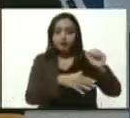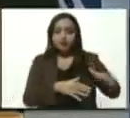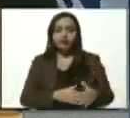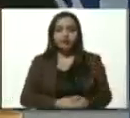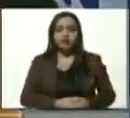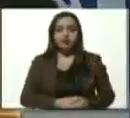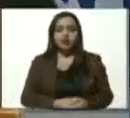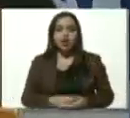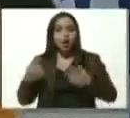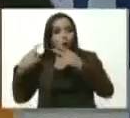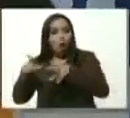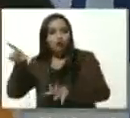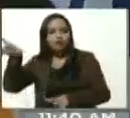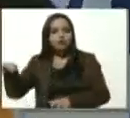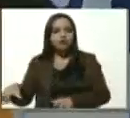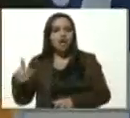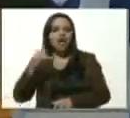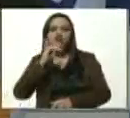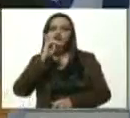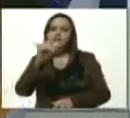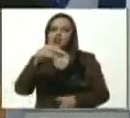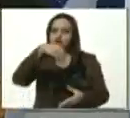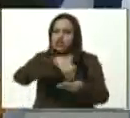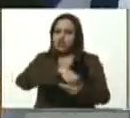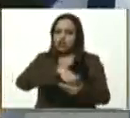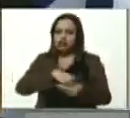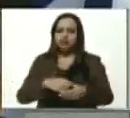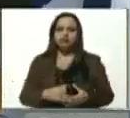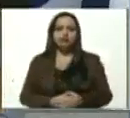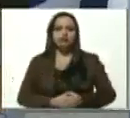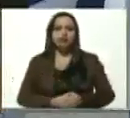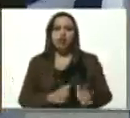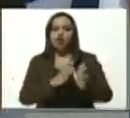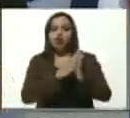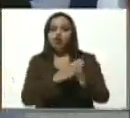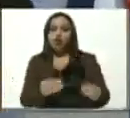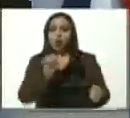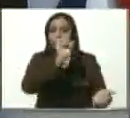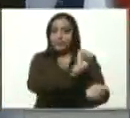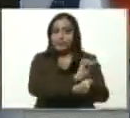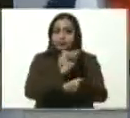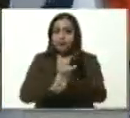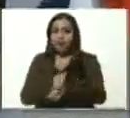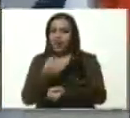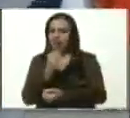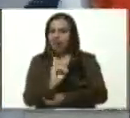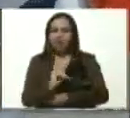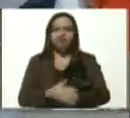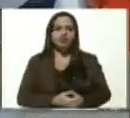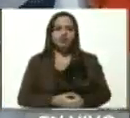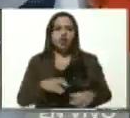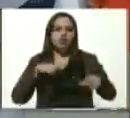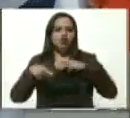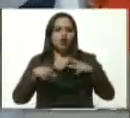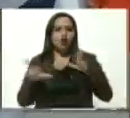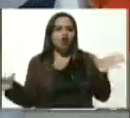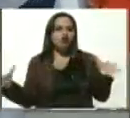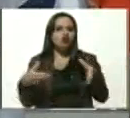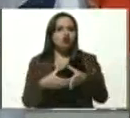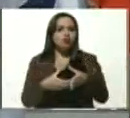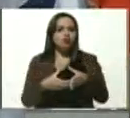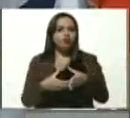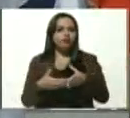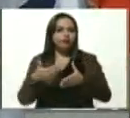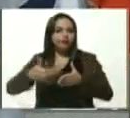otro que proveía información desde adentro. Todos estos detenidos forman parte, obviamente, de un grupo más